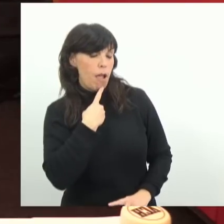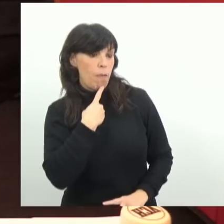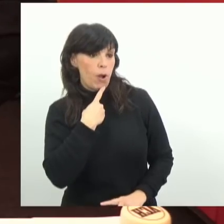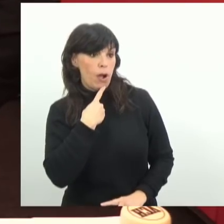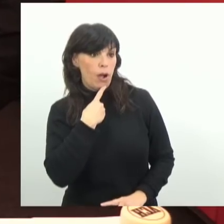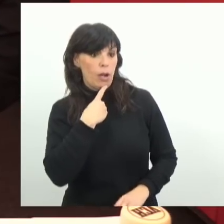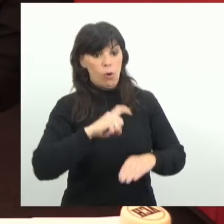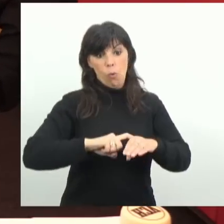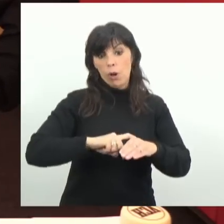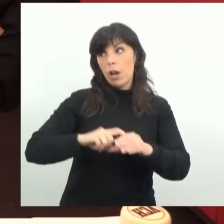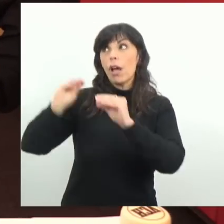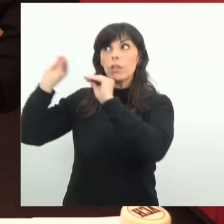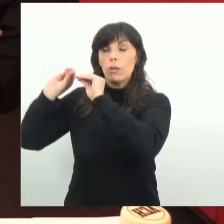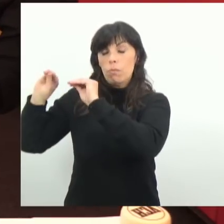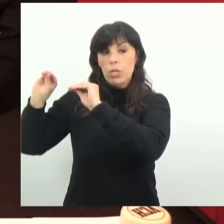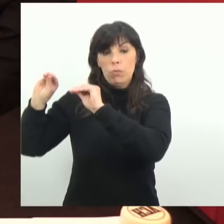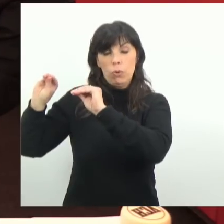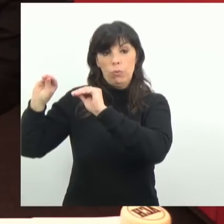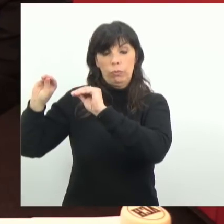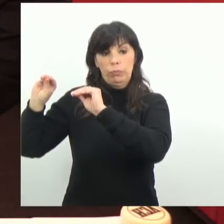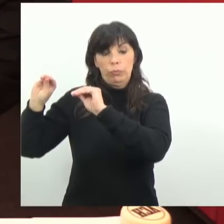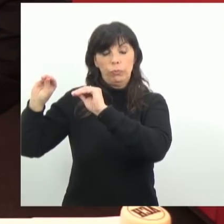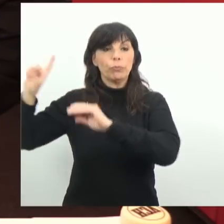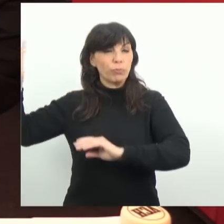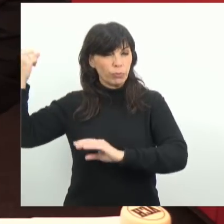el carácter mismo de su substancia,